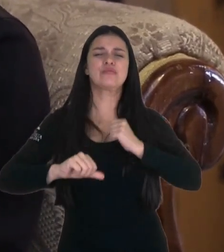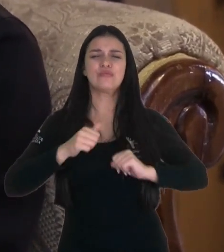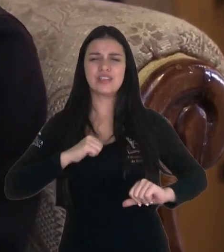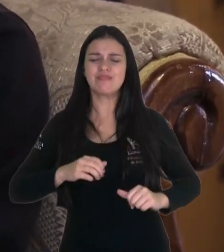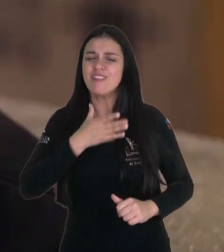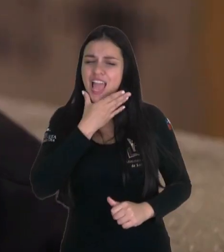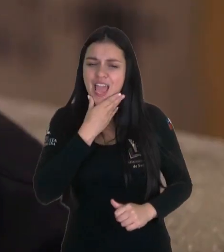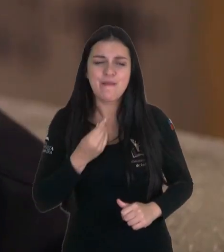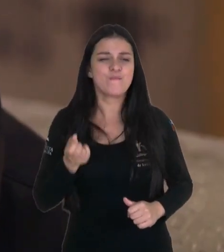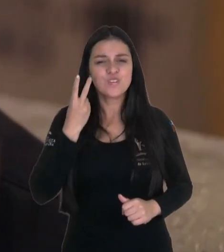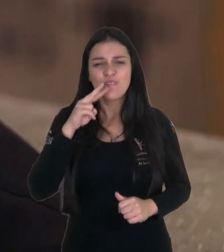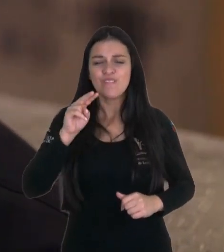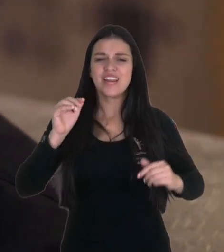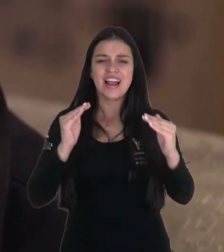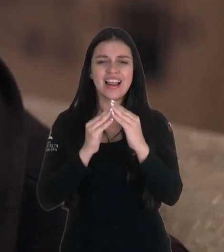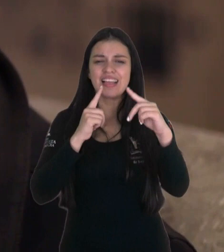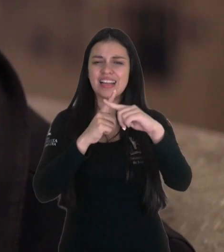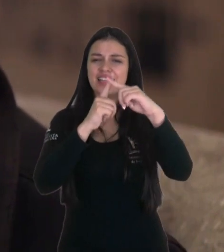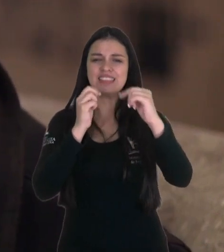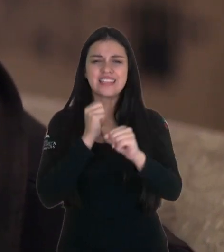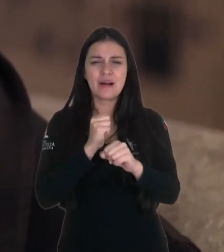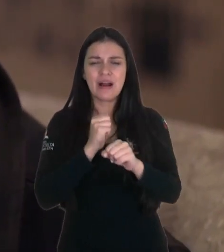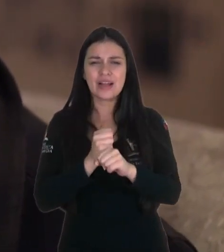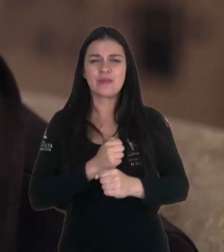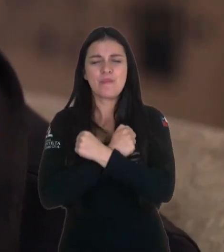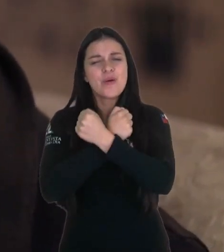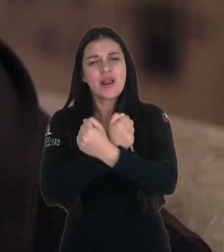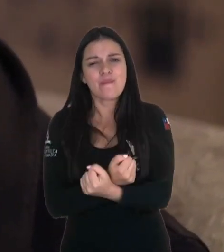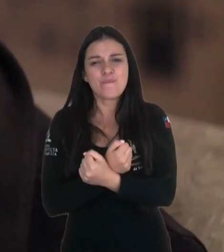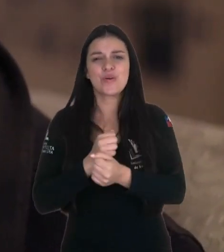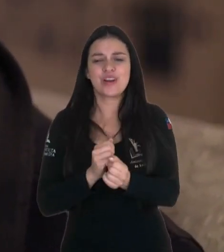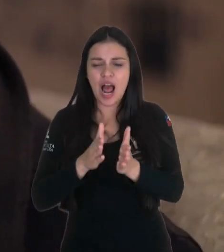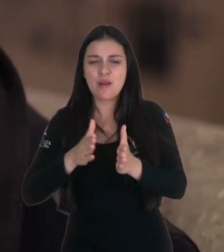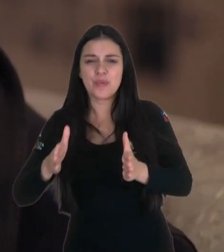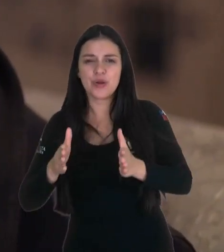prójimo. Para finalizar, quería leer el pasaje de la Biblia